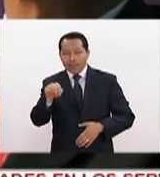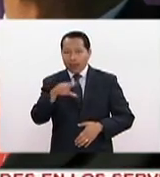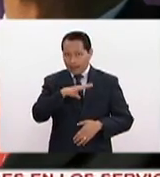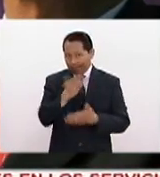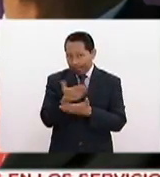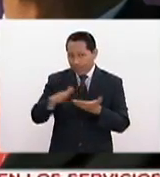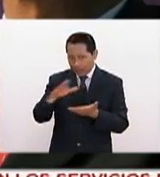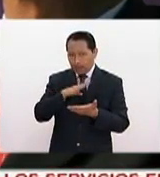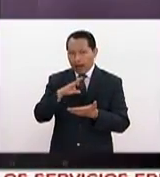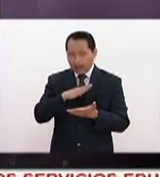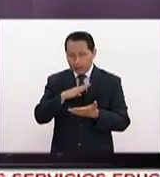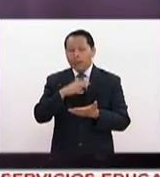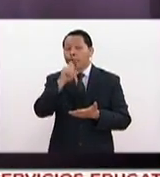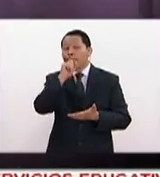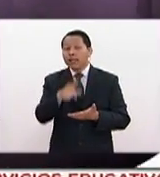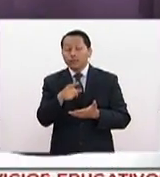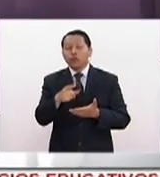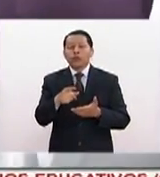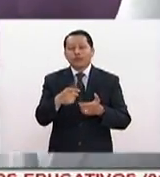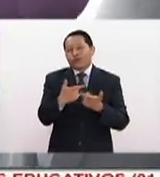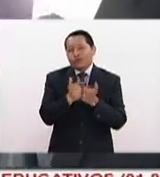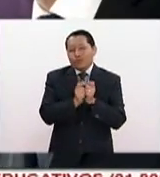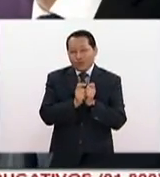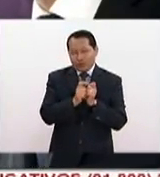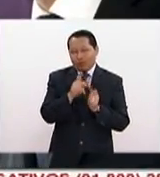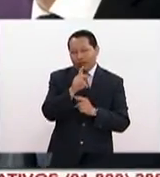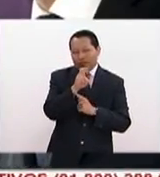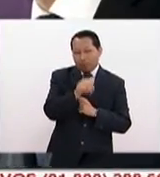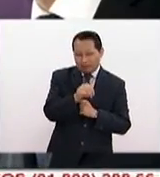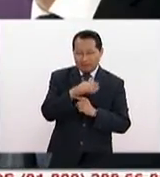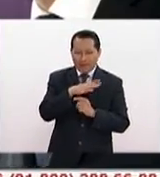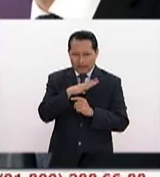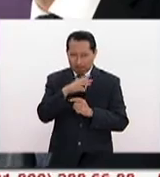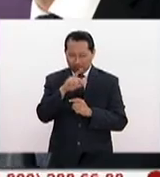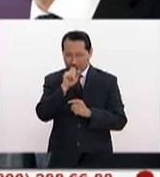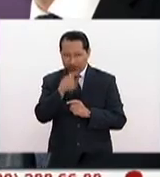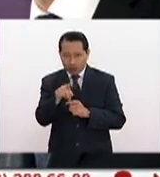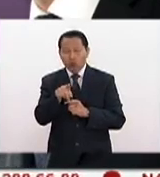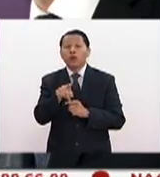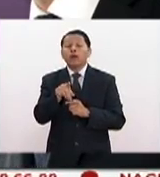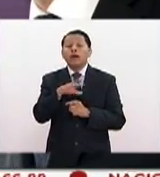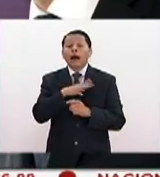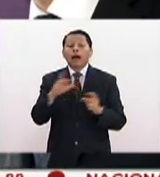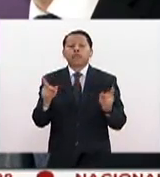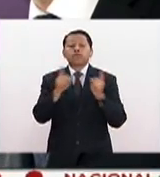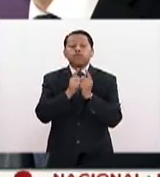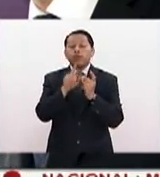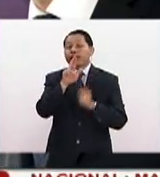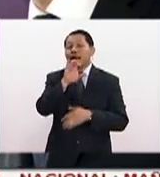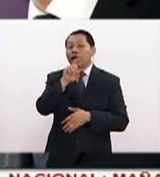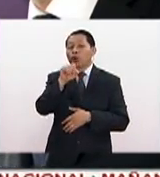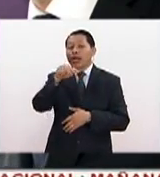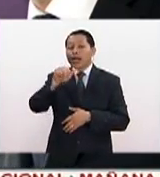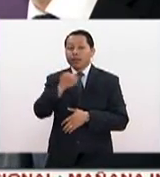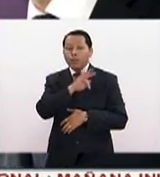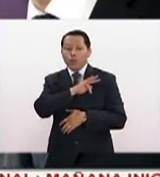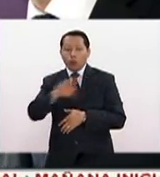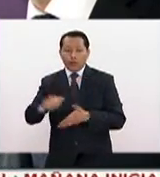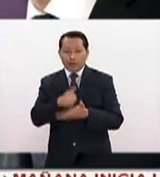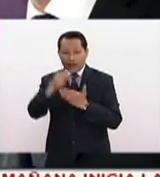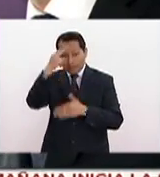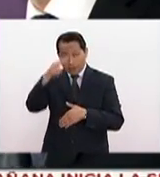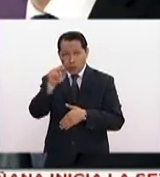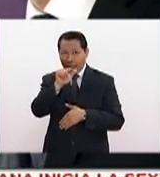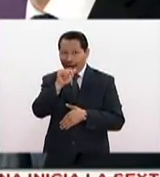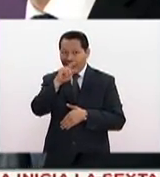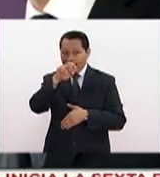parte, el precandidato de la coalición Por México al Frente, Ricardo Anaya, se reunirá con la aspirante de la coalición por la Ciudad de México al Frente,